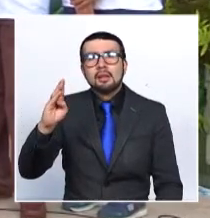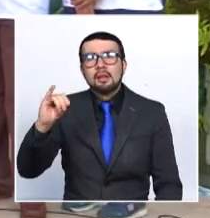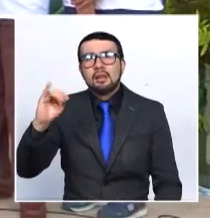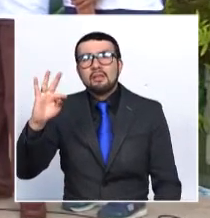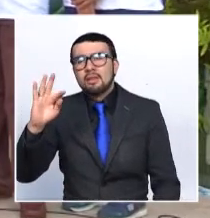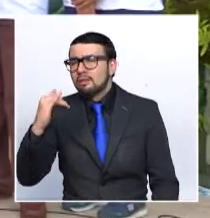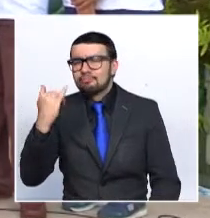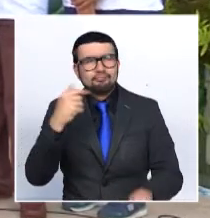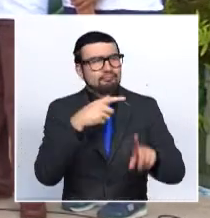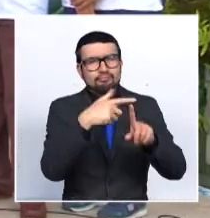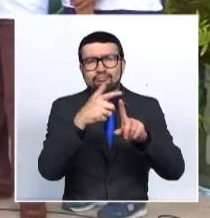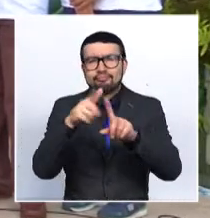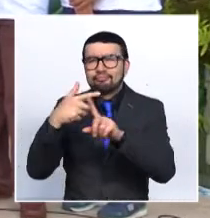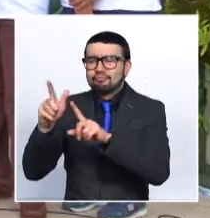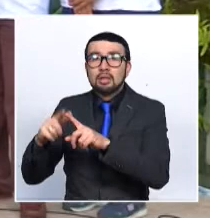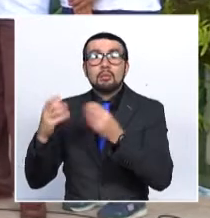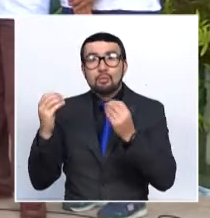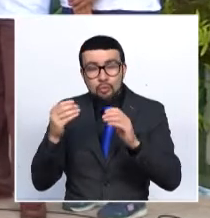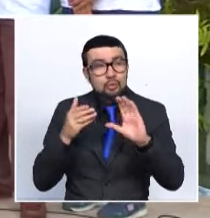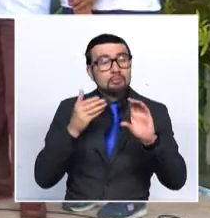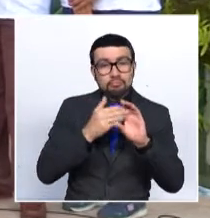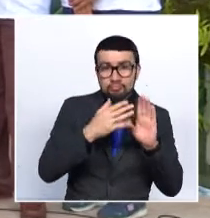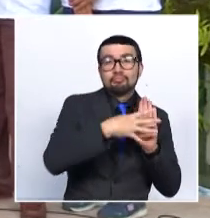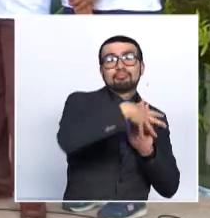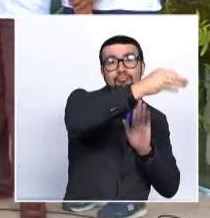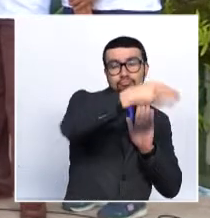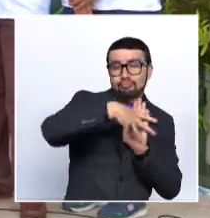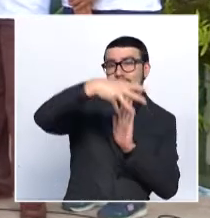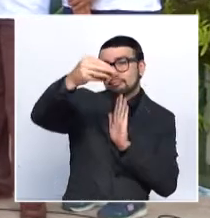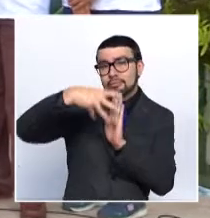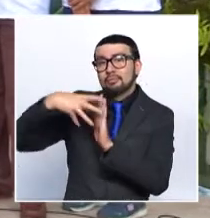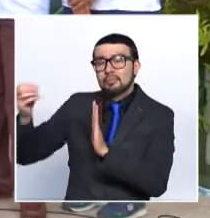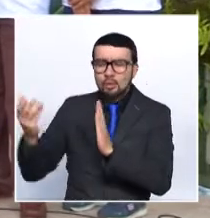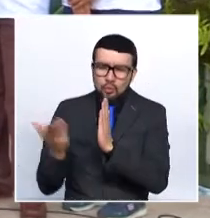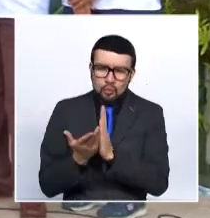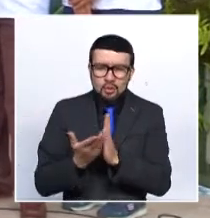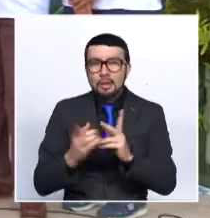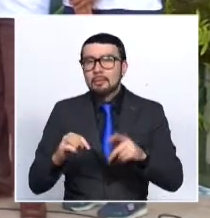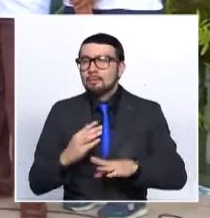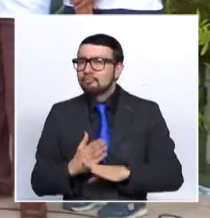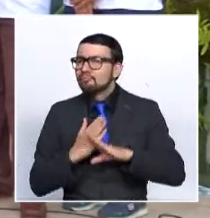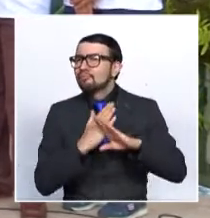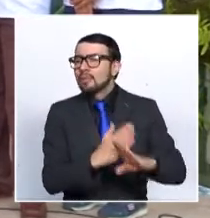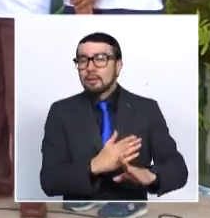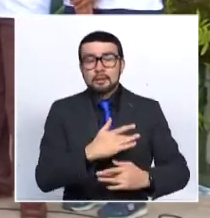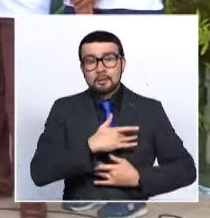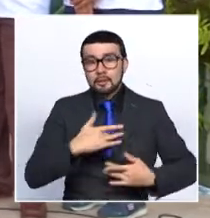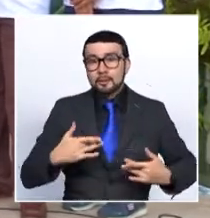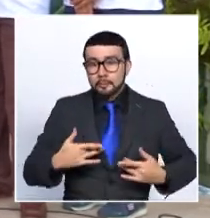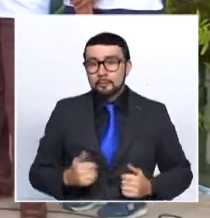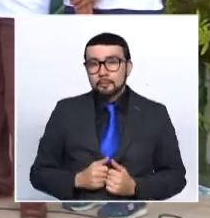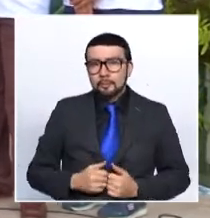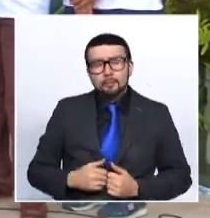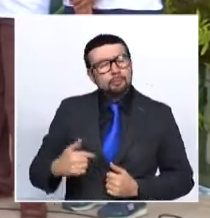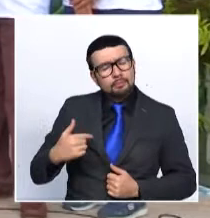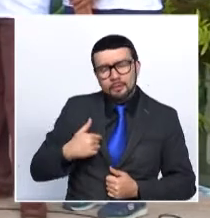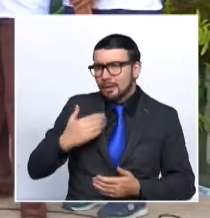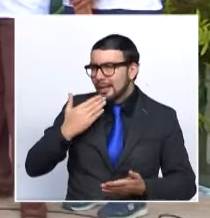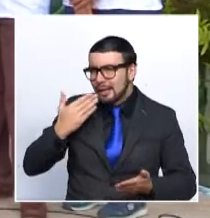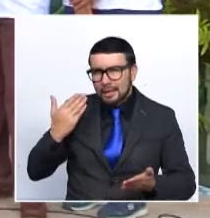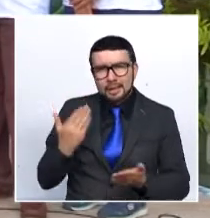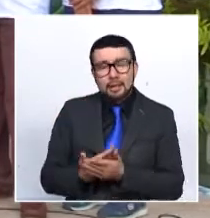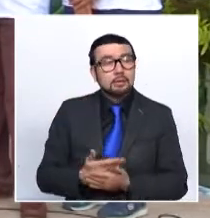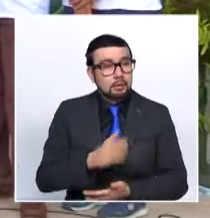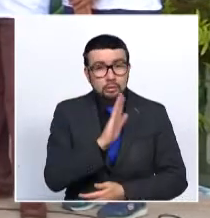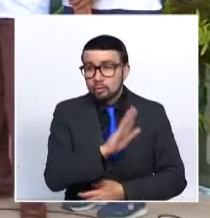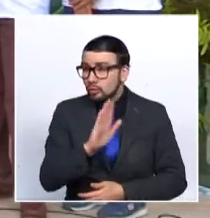a muchos más canales de televisión para hacer educación y prevención en salud. Entonces, yo tengo que hacerle un agradecimiento a